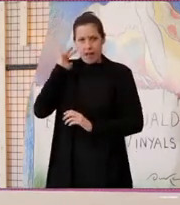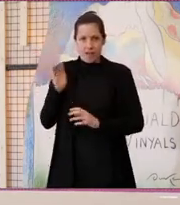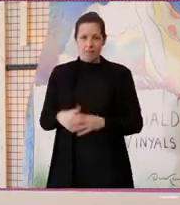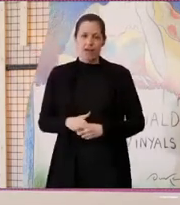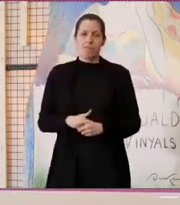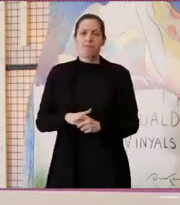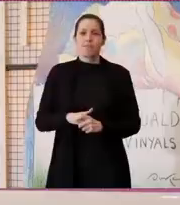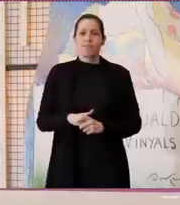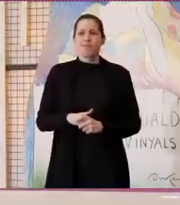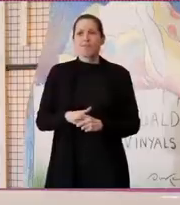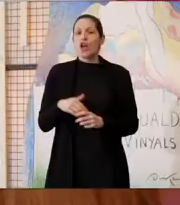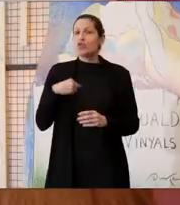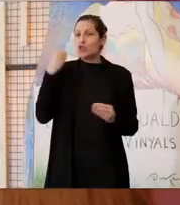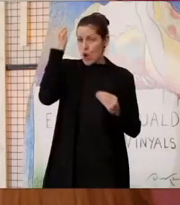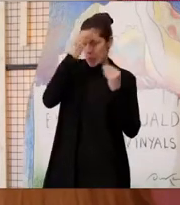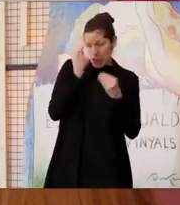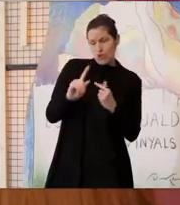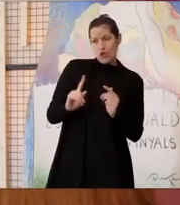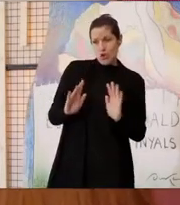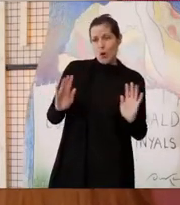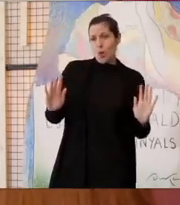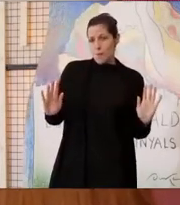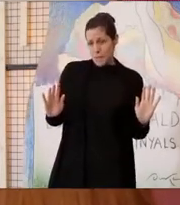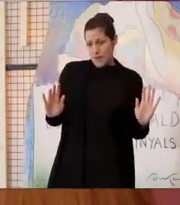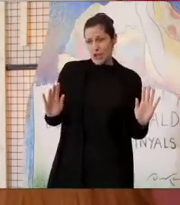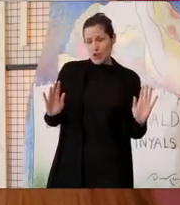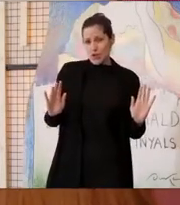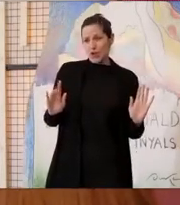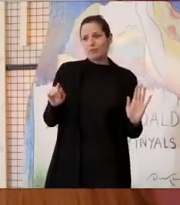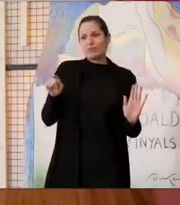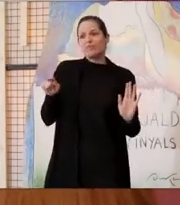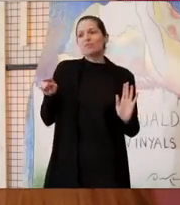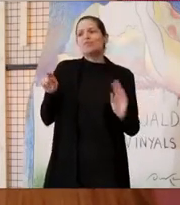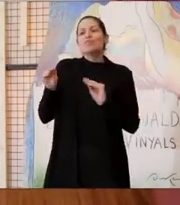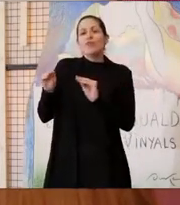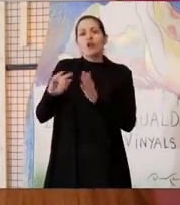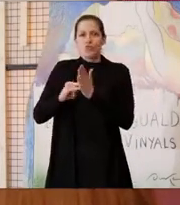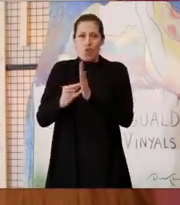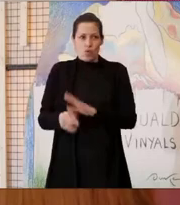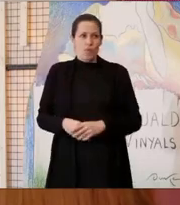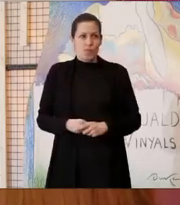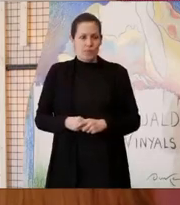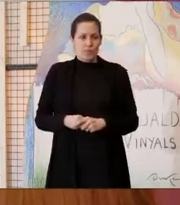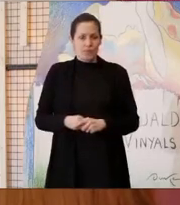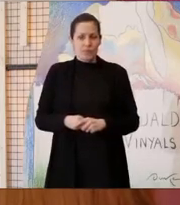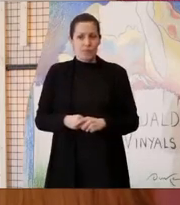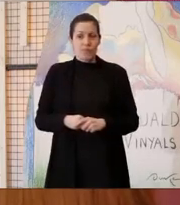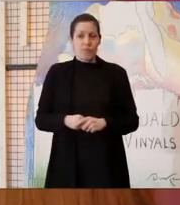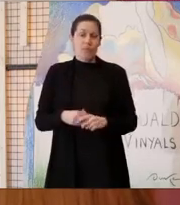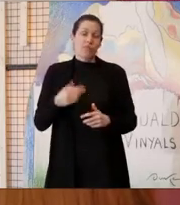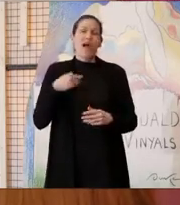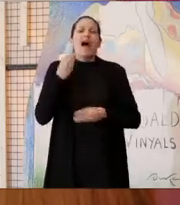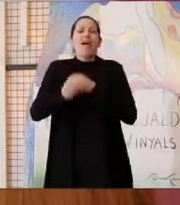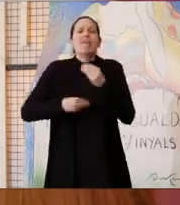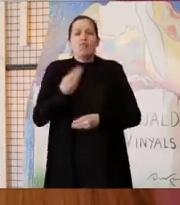por ahí pasa por ahí pasa la solución sin duda que estamos haciendo lo cuento rápidamente